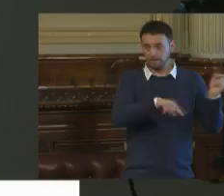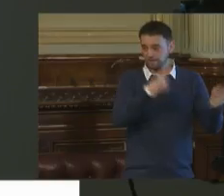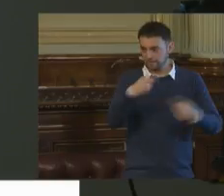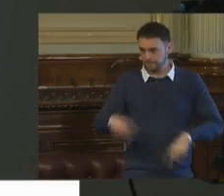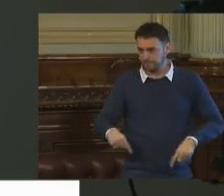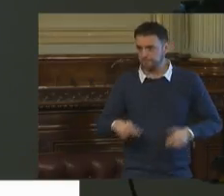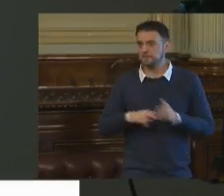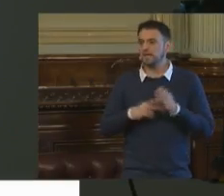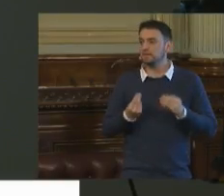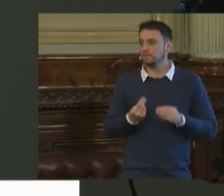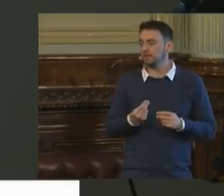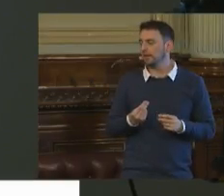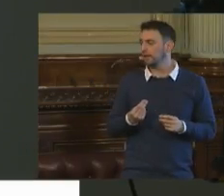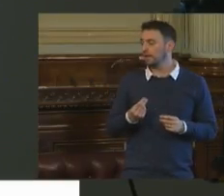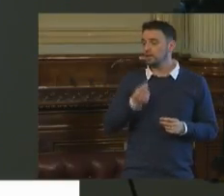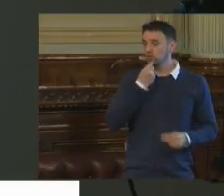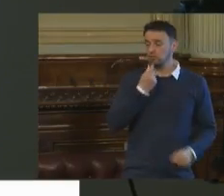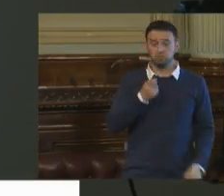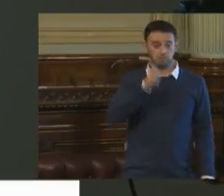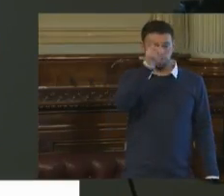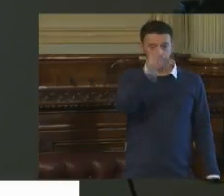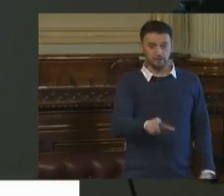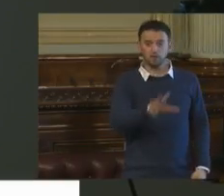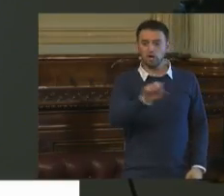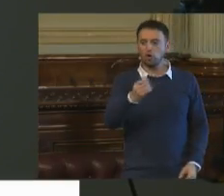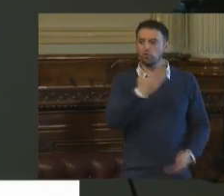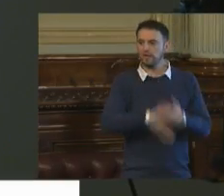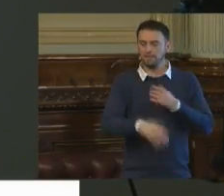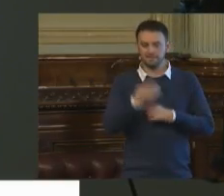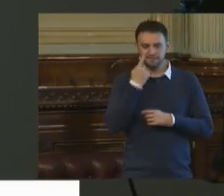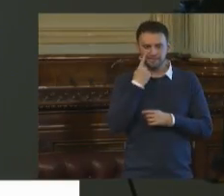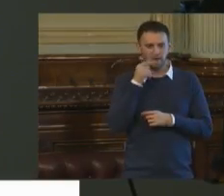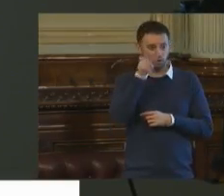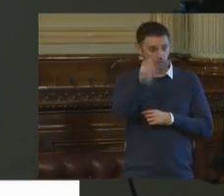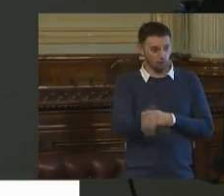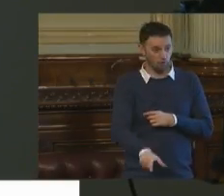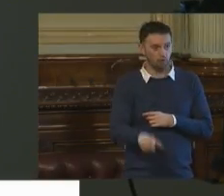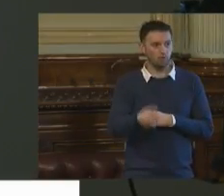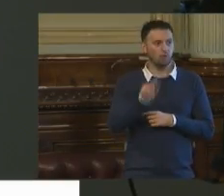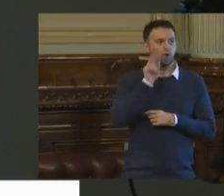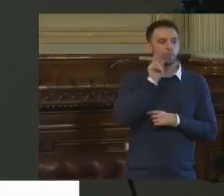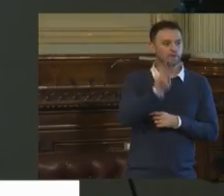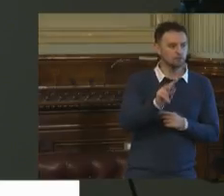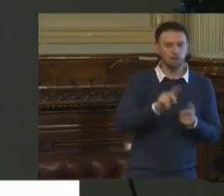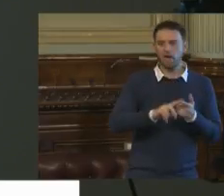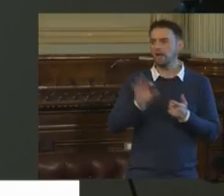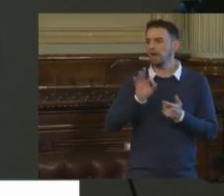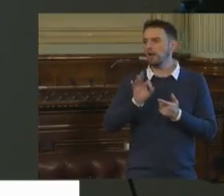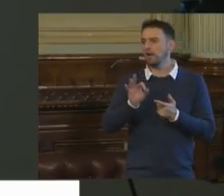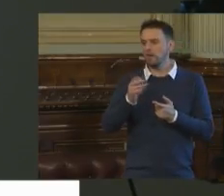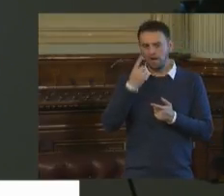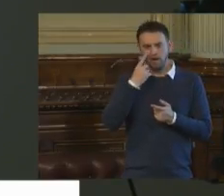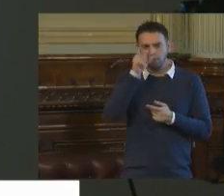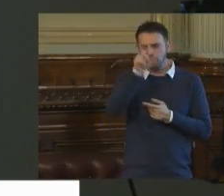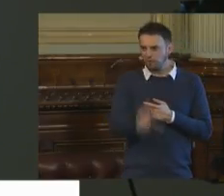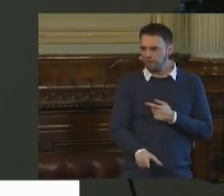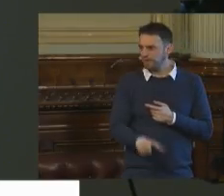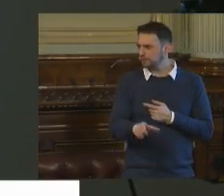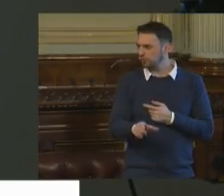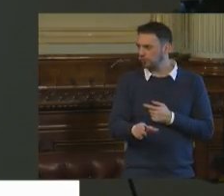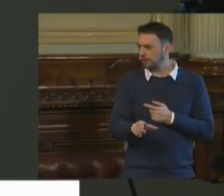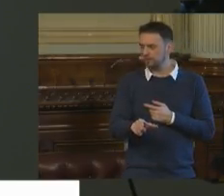es decir cuando uno conoce a una persona con discapacidad por ejemplo visual conoce a esa persona